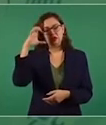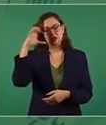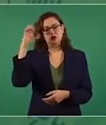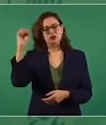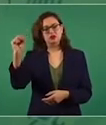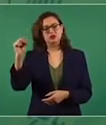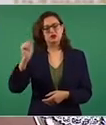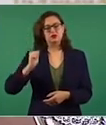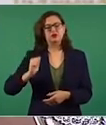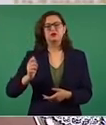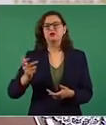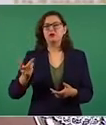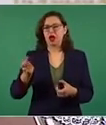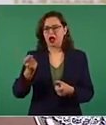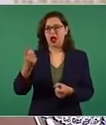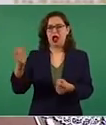burocrática,